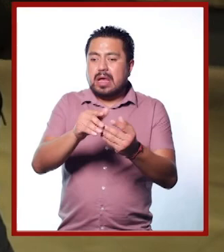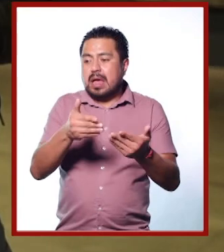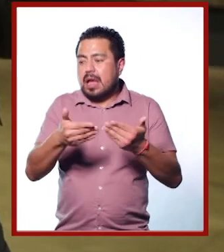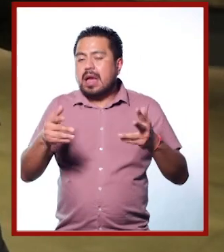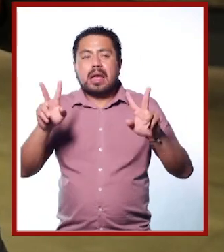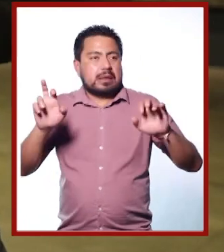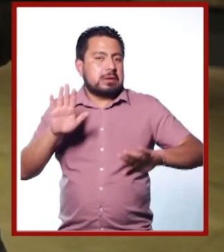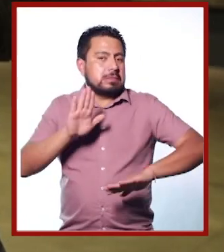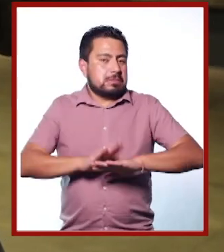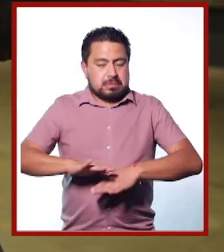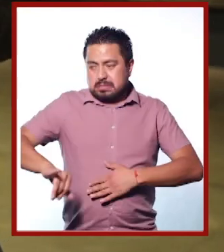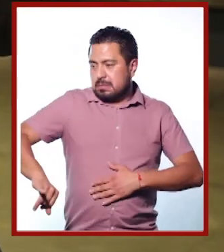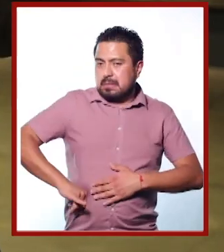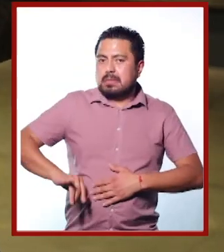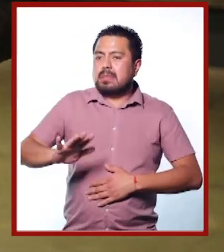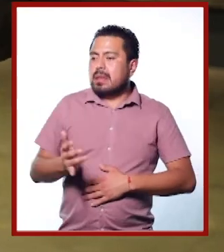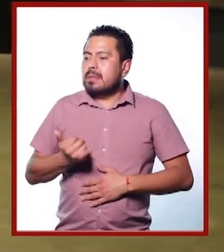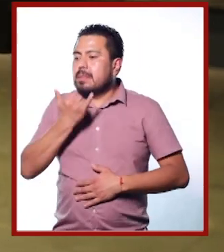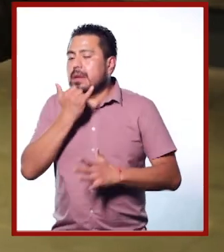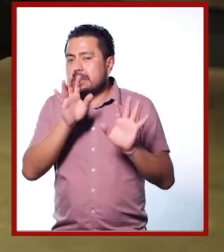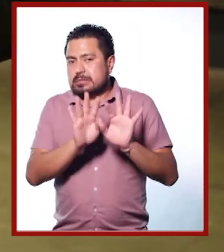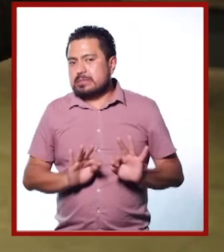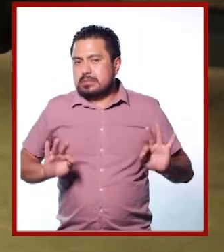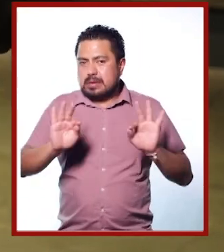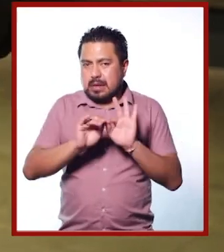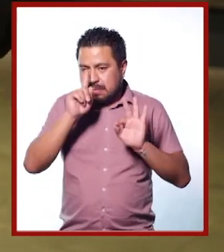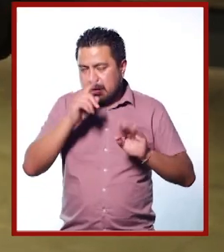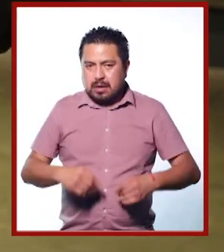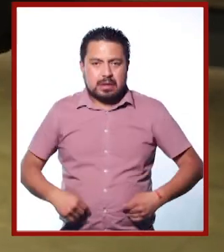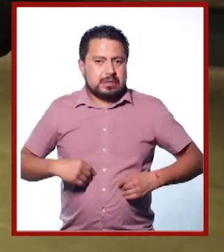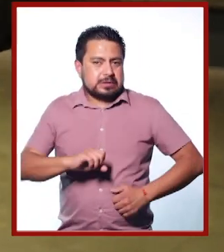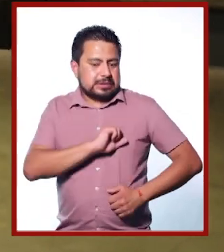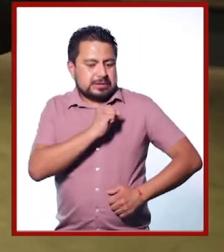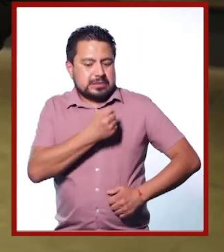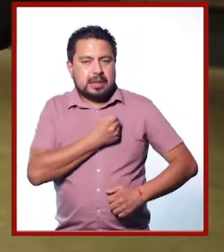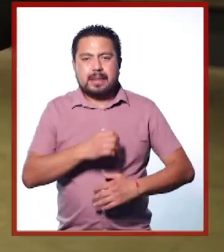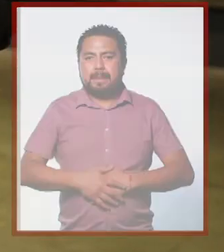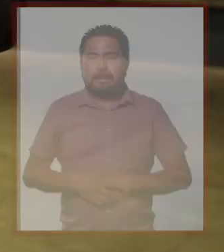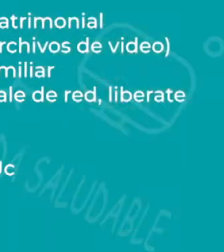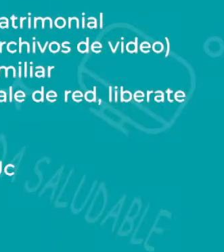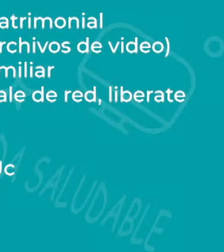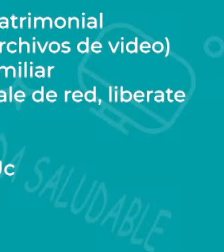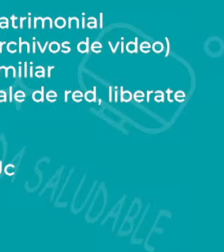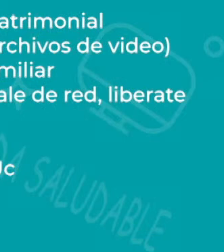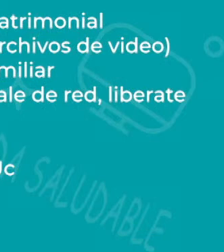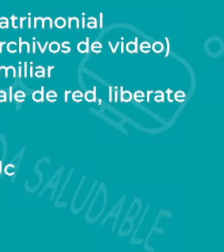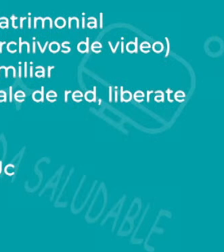continuación, un tema por demás interesante, el perdón, fundamental para una vida saludable.